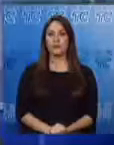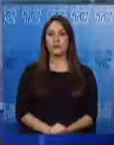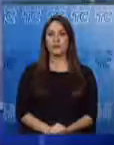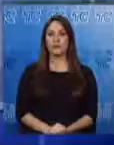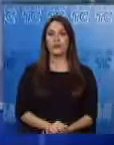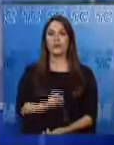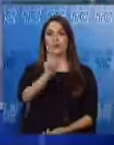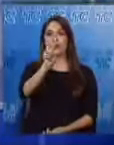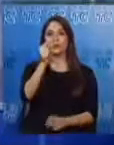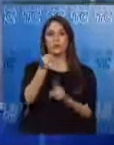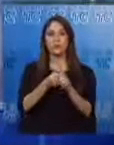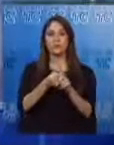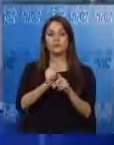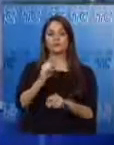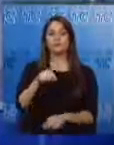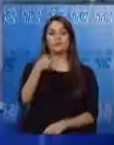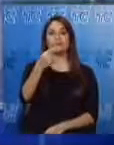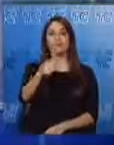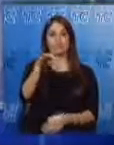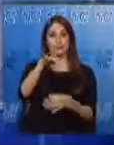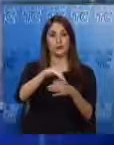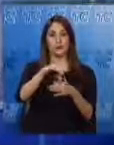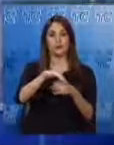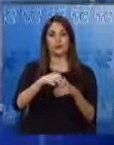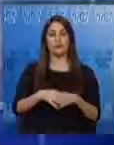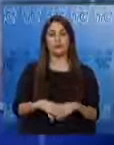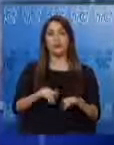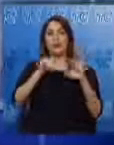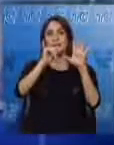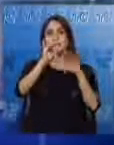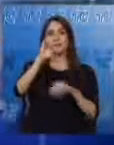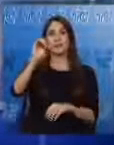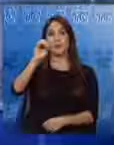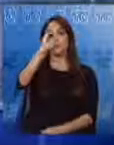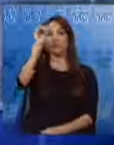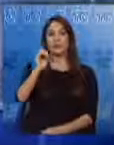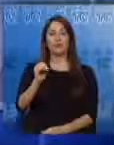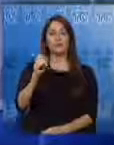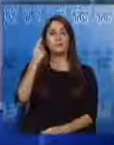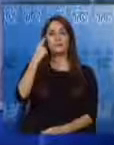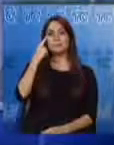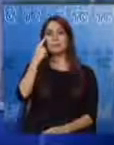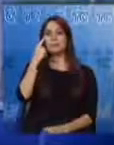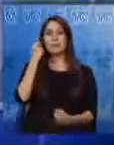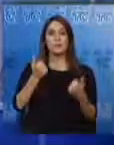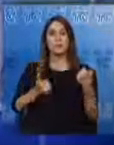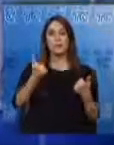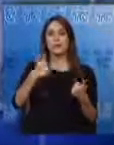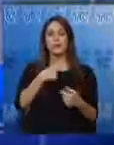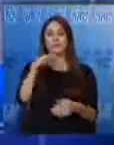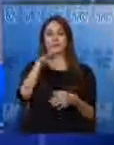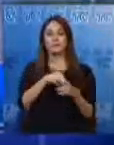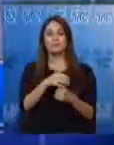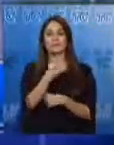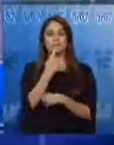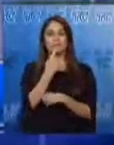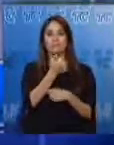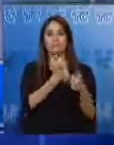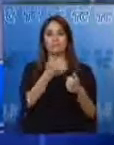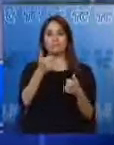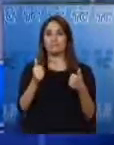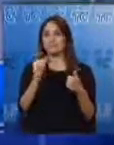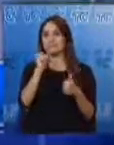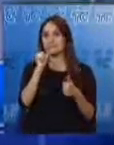A 2 meses de la próxima contienda electoral, el 60% de los ecuatorianos aún no se deciden por cuál candidato presidencial